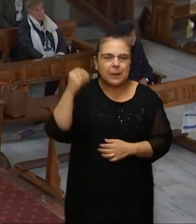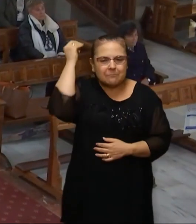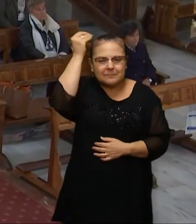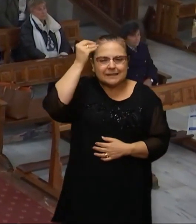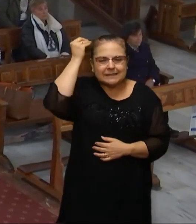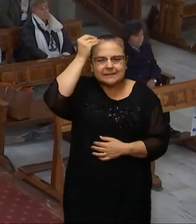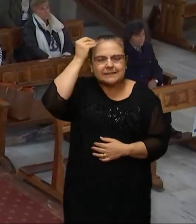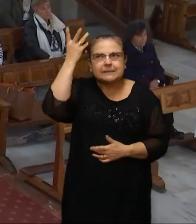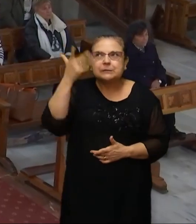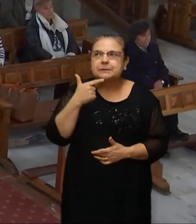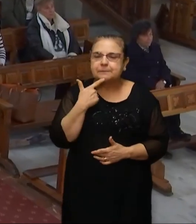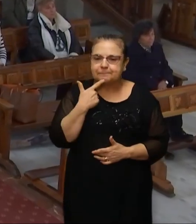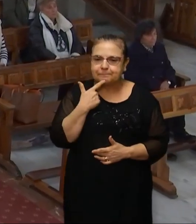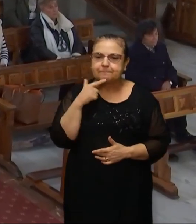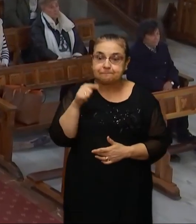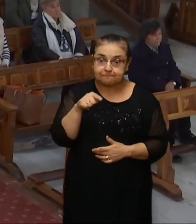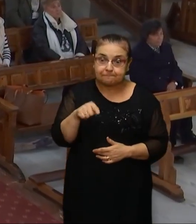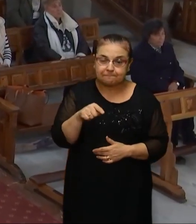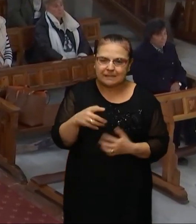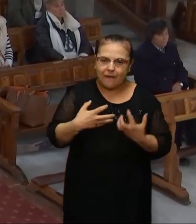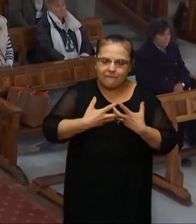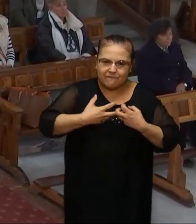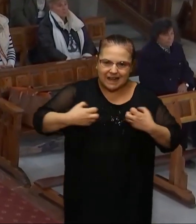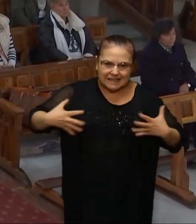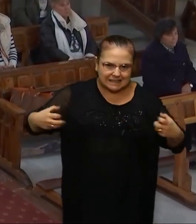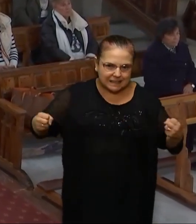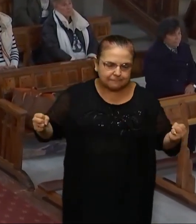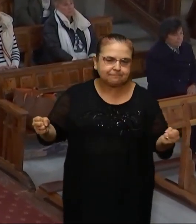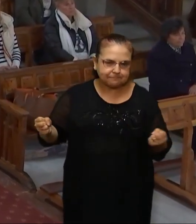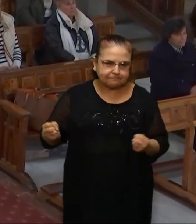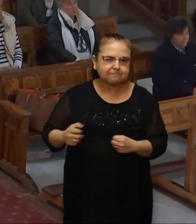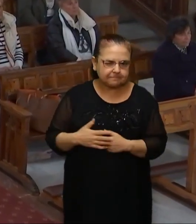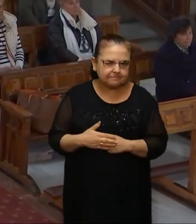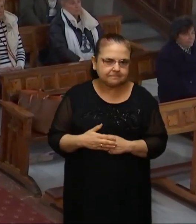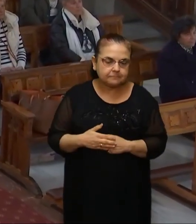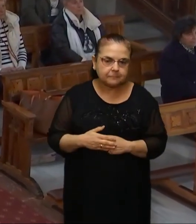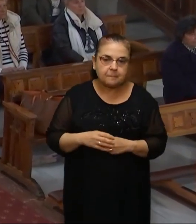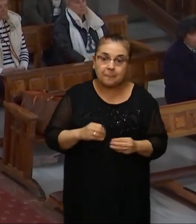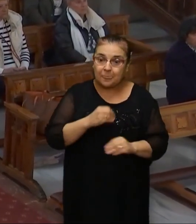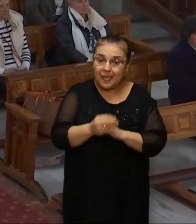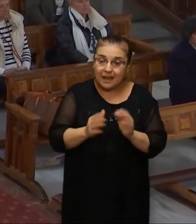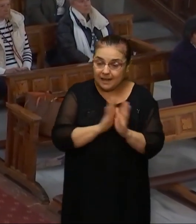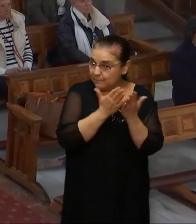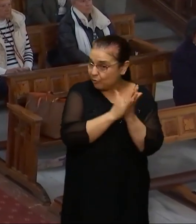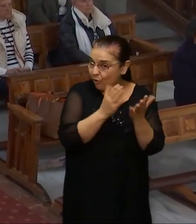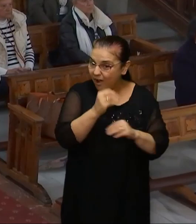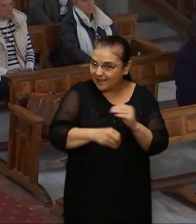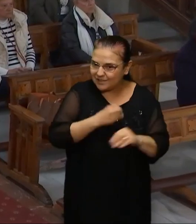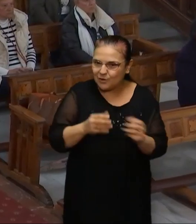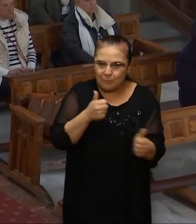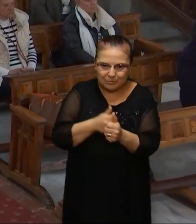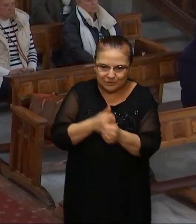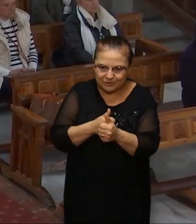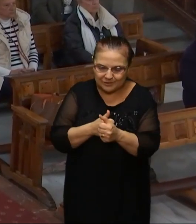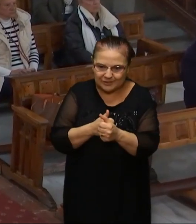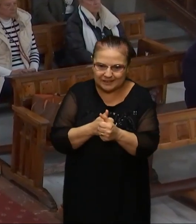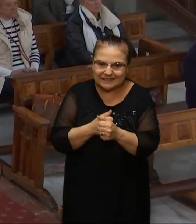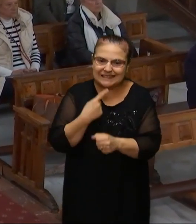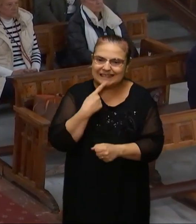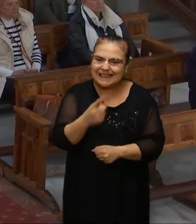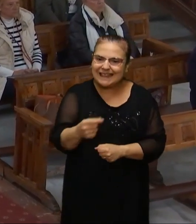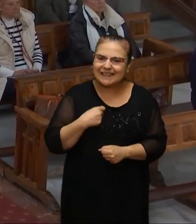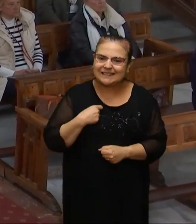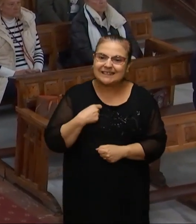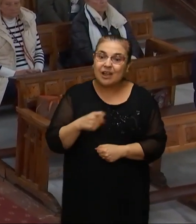a la cabeza esa otra frase o ese otra expresión que sale en el hecho en los hechos de los Apóstoles Cuando decía cómo la